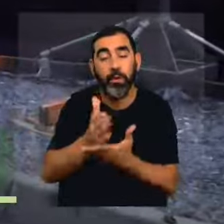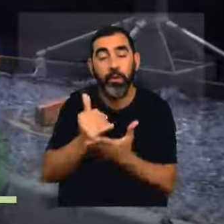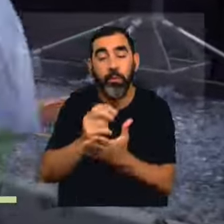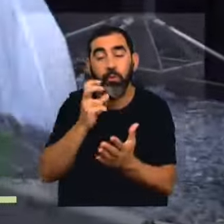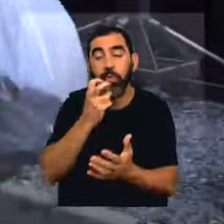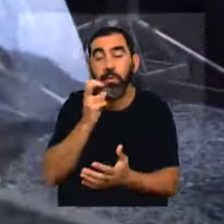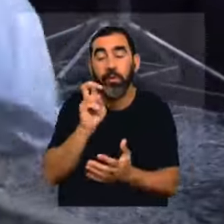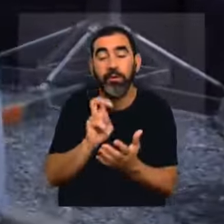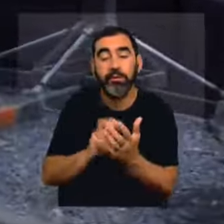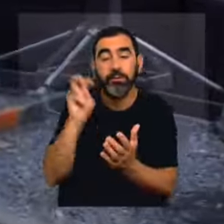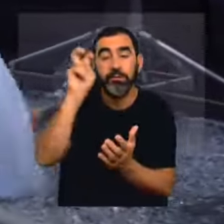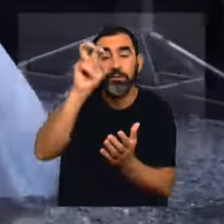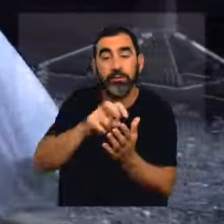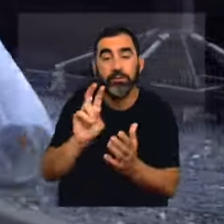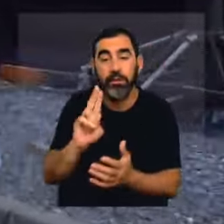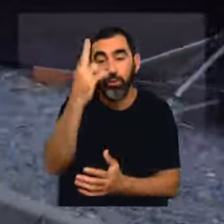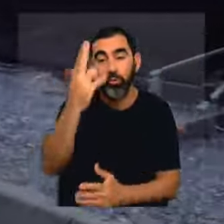salto